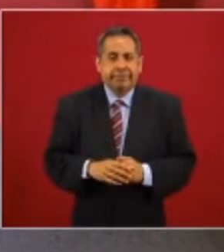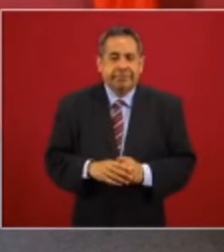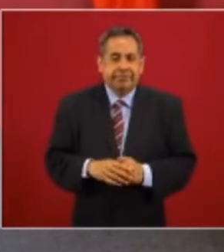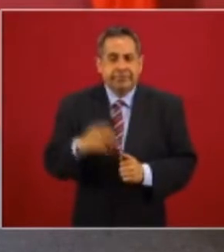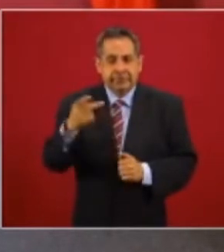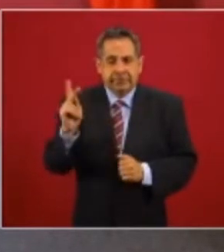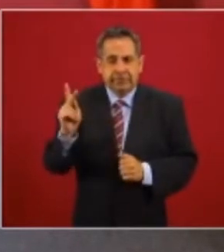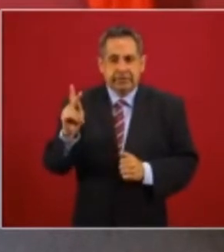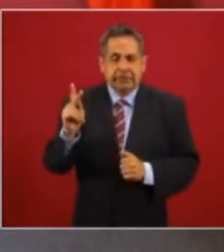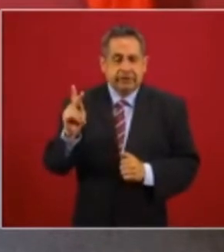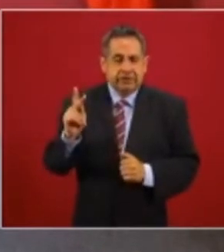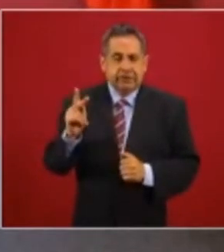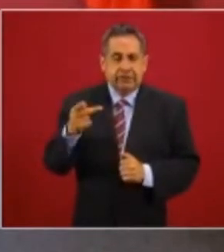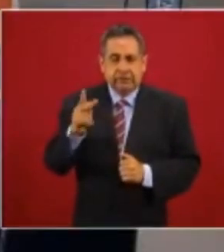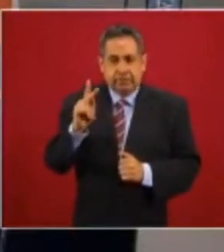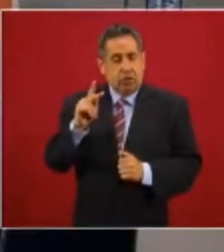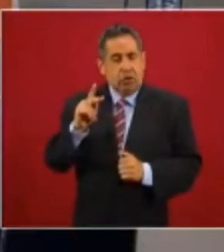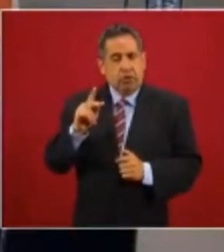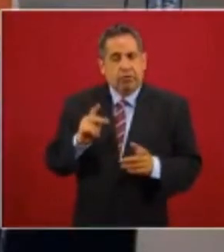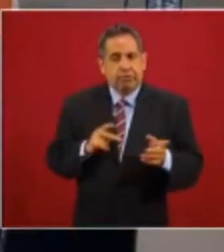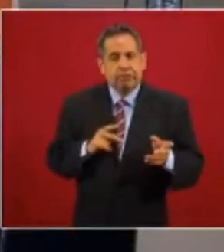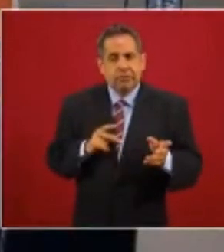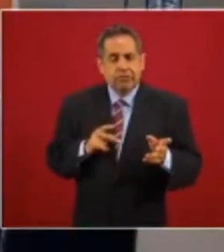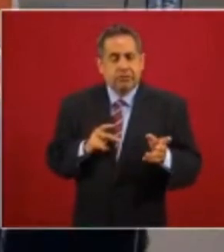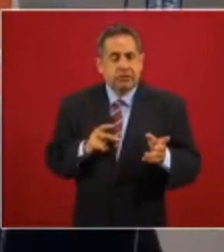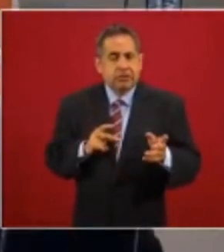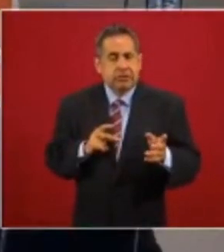Pero ahora sí,